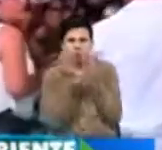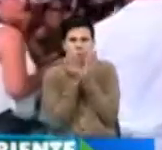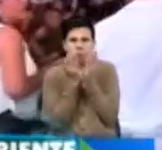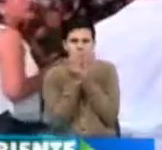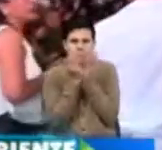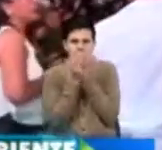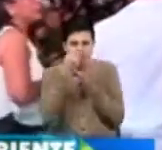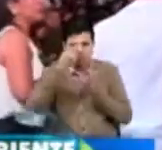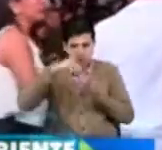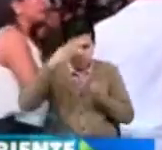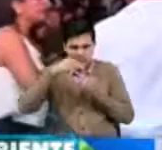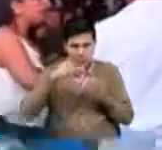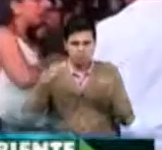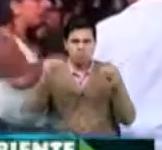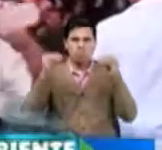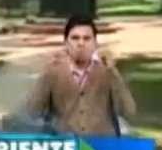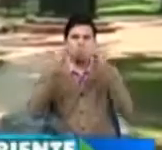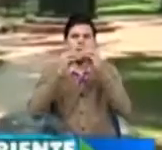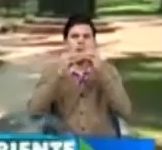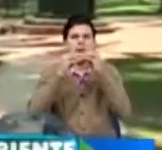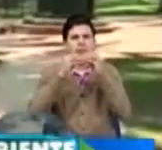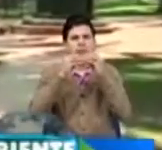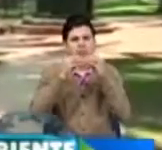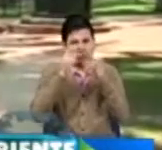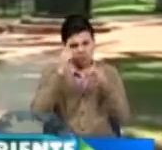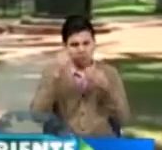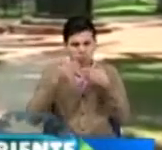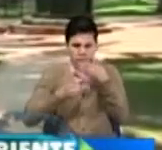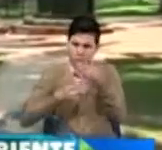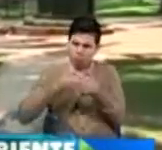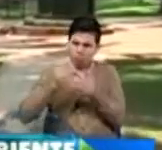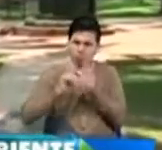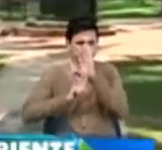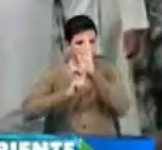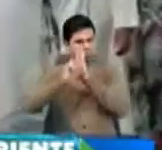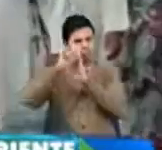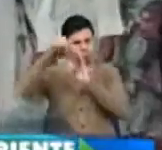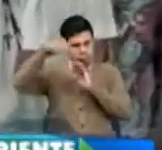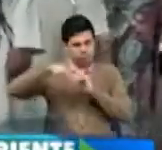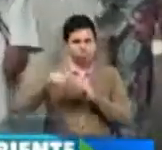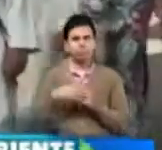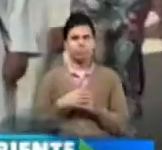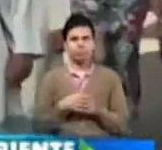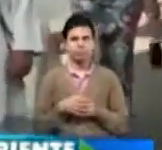de los hijos, sino en el desarrollo del municipio. Entonces,